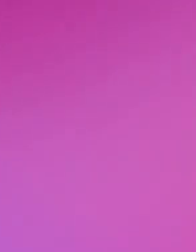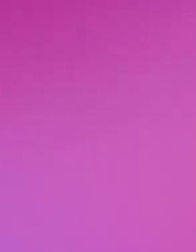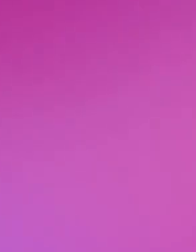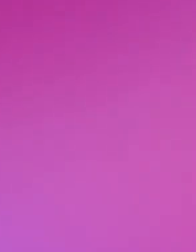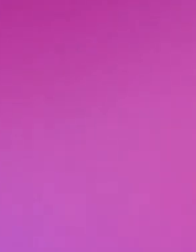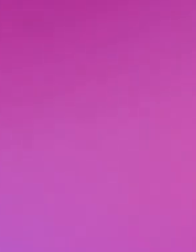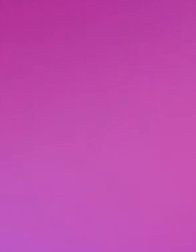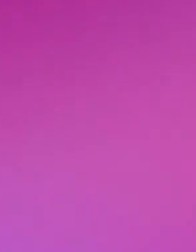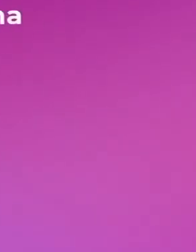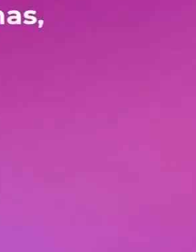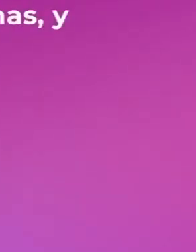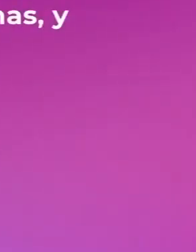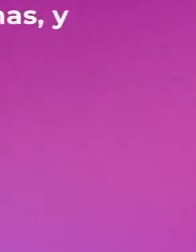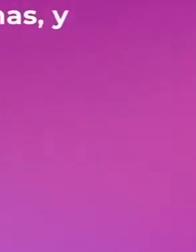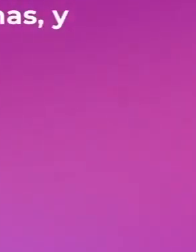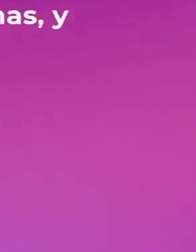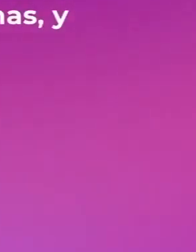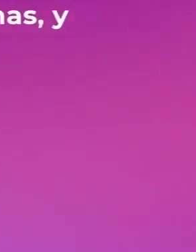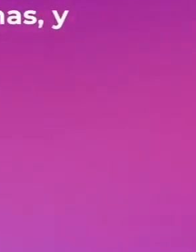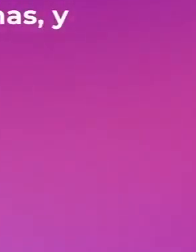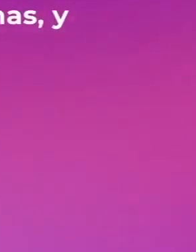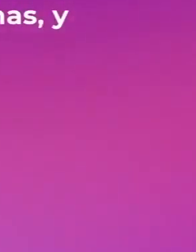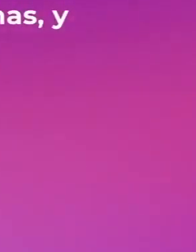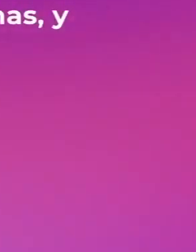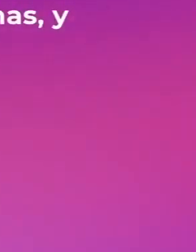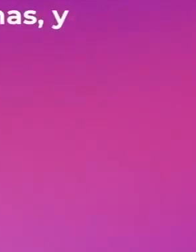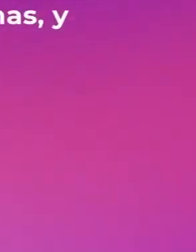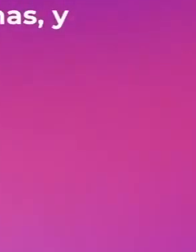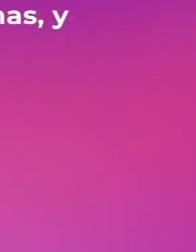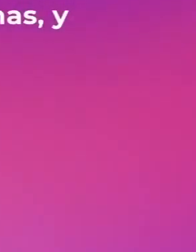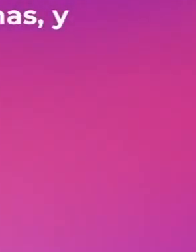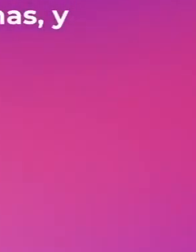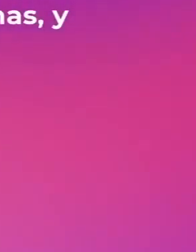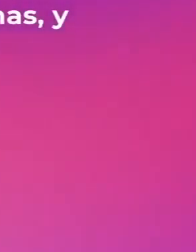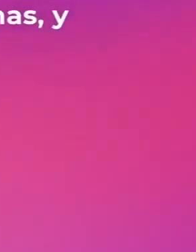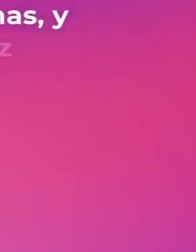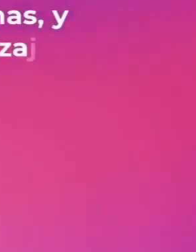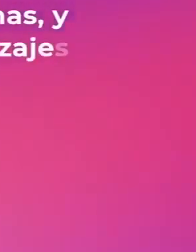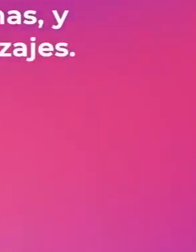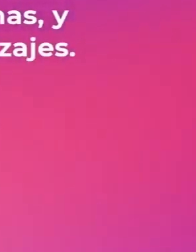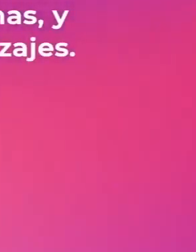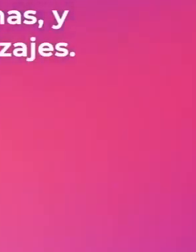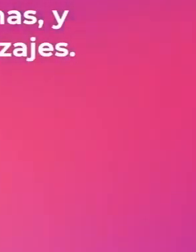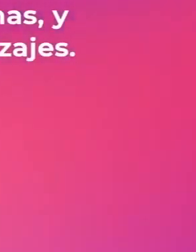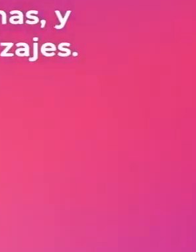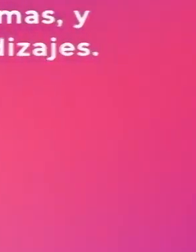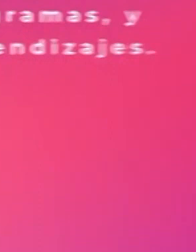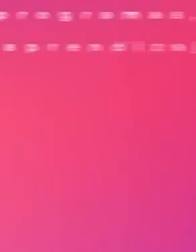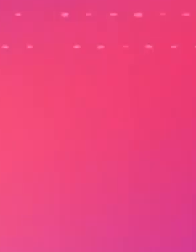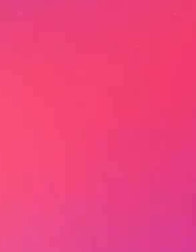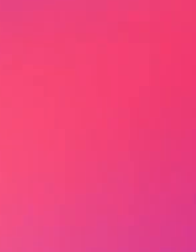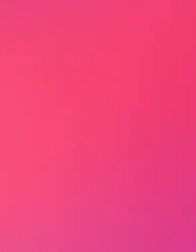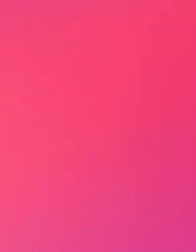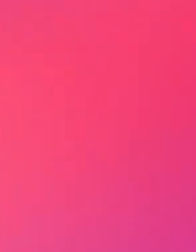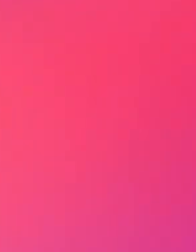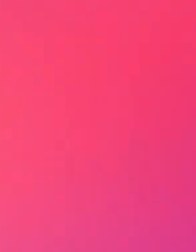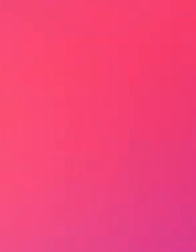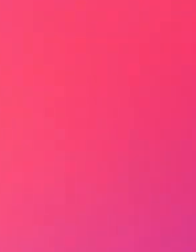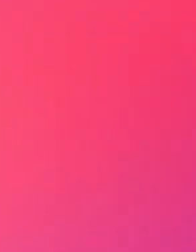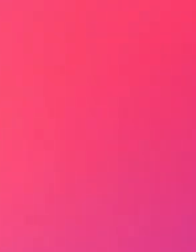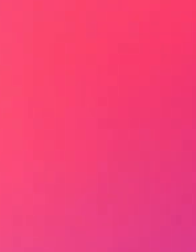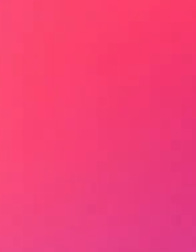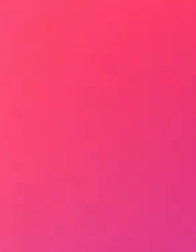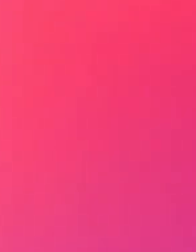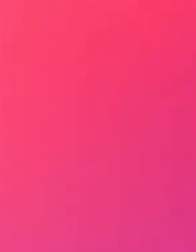aprendeencasa.cep.gov.mx, en donde podrás ver nuevamente los videos de los programas y además encontrarás actividades para fortalecer tus